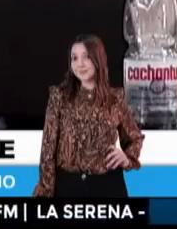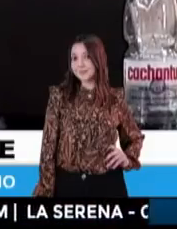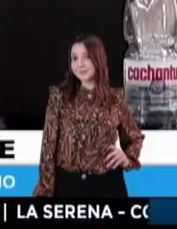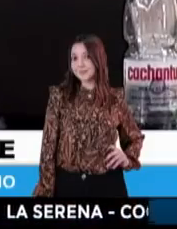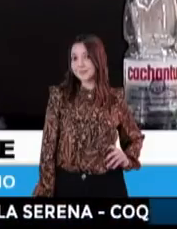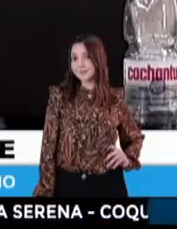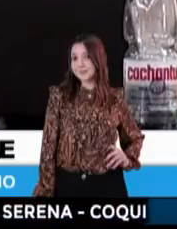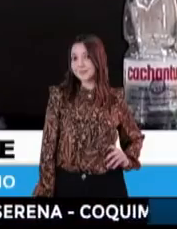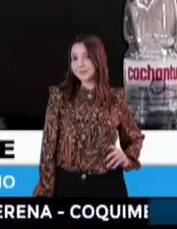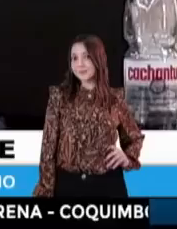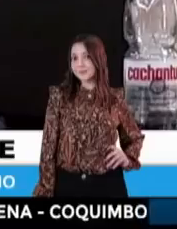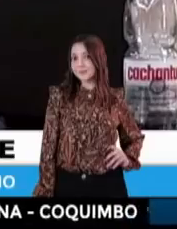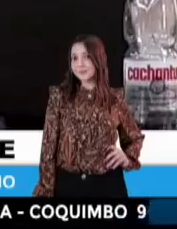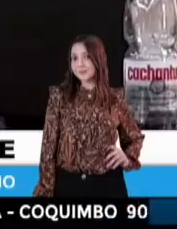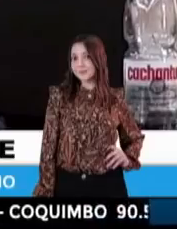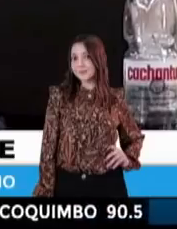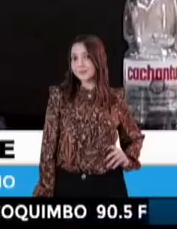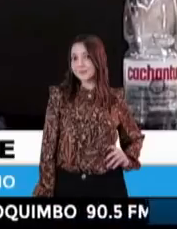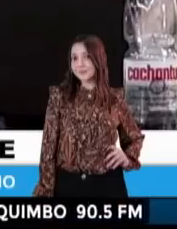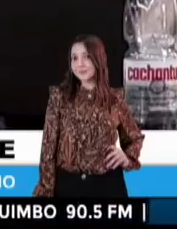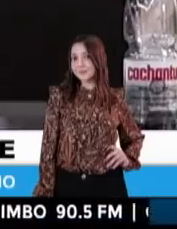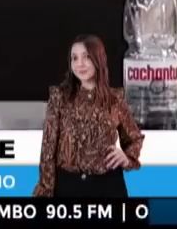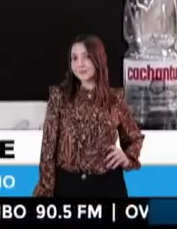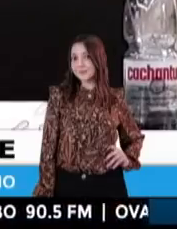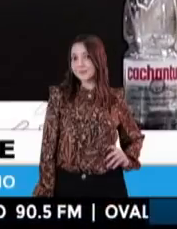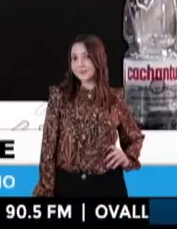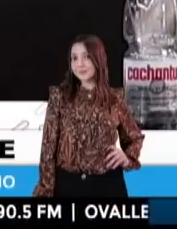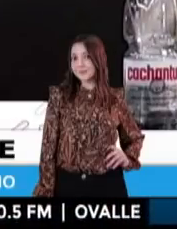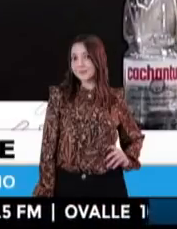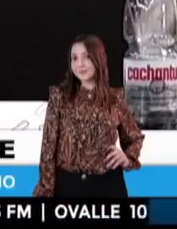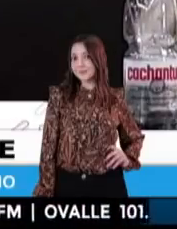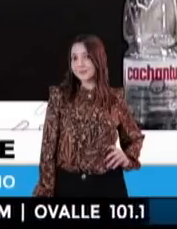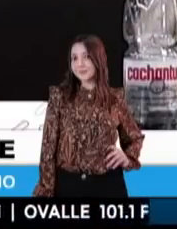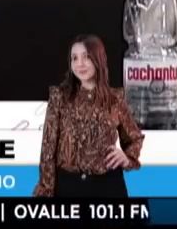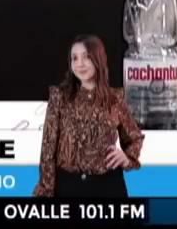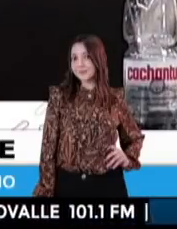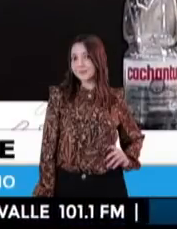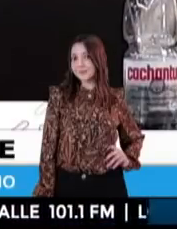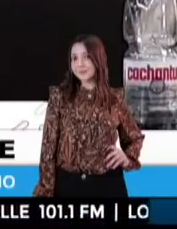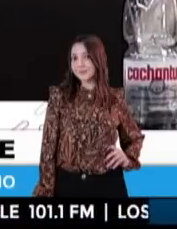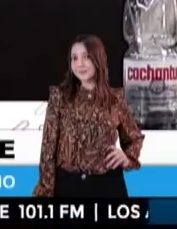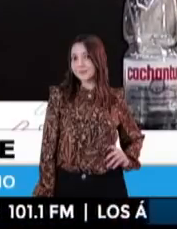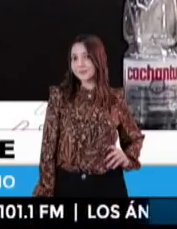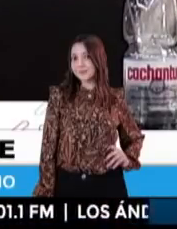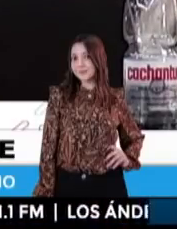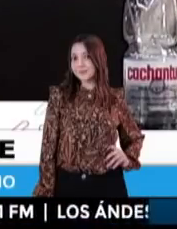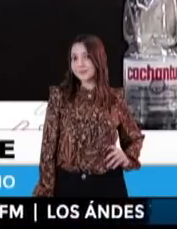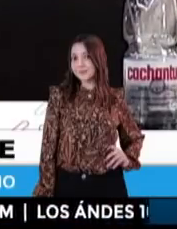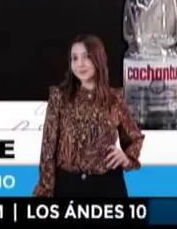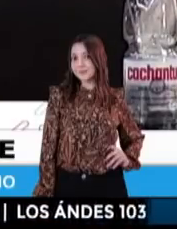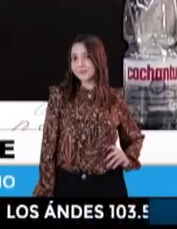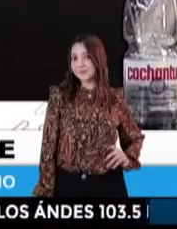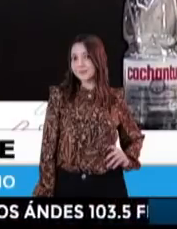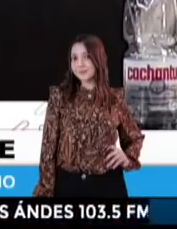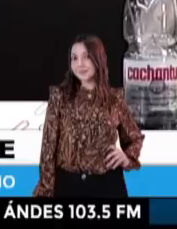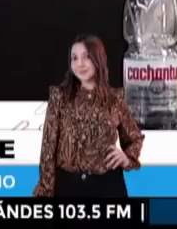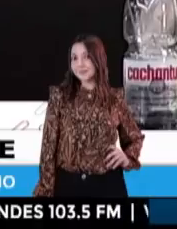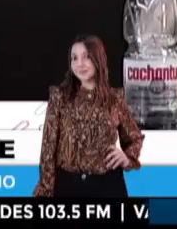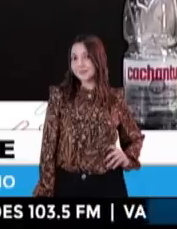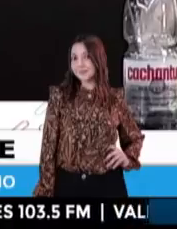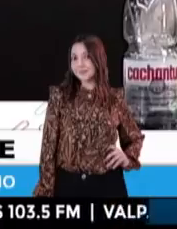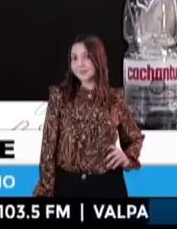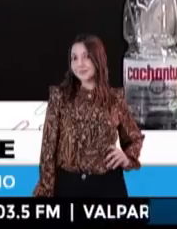que debería ser subsanada, dice el abogado constitucionalista. Por su parte, el convencional por la UDI, Rodrigo Álvarez, expresó